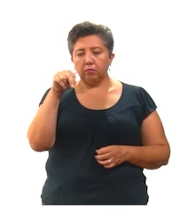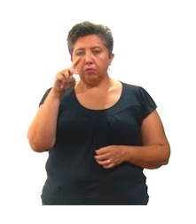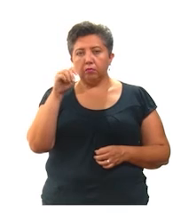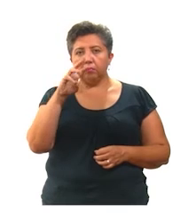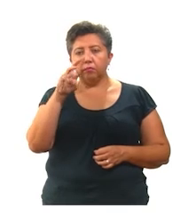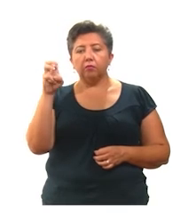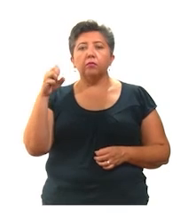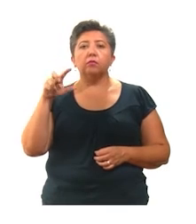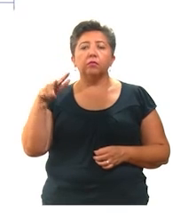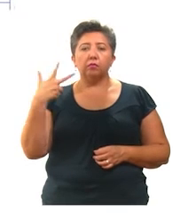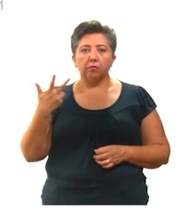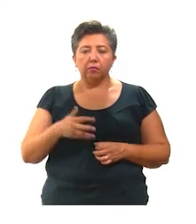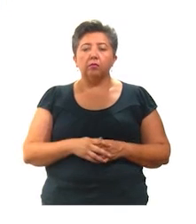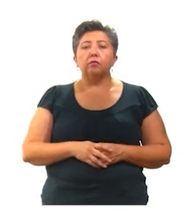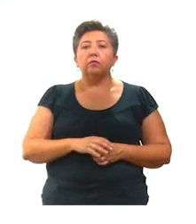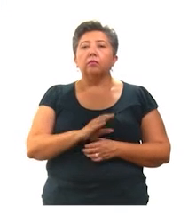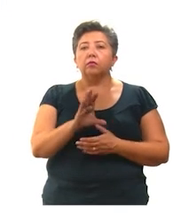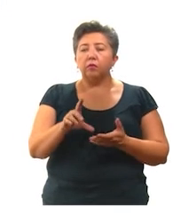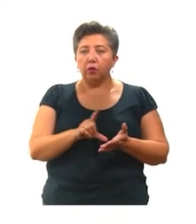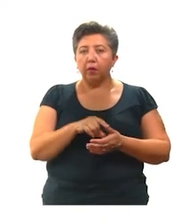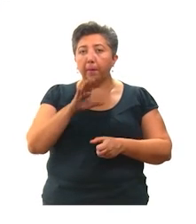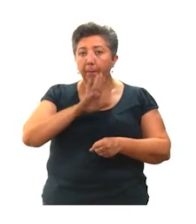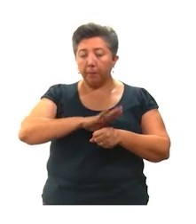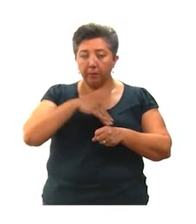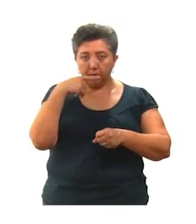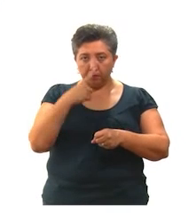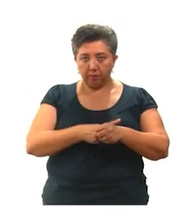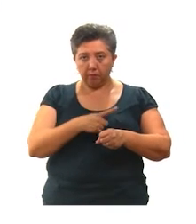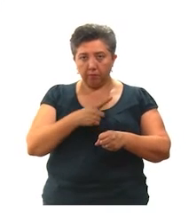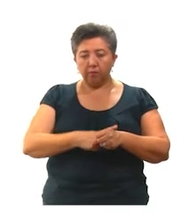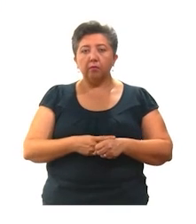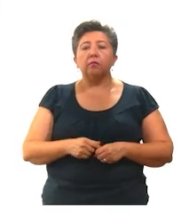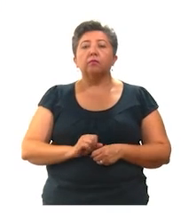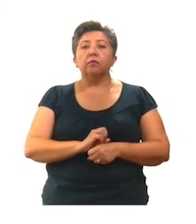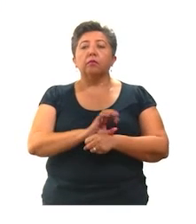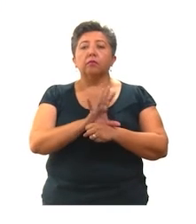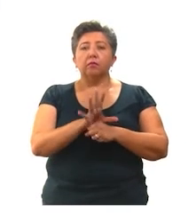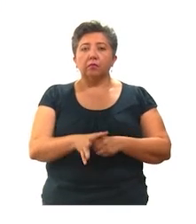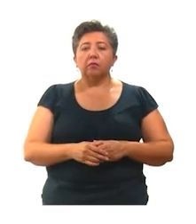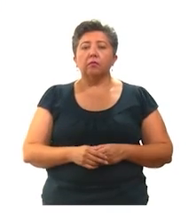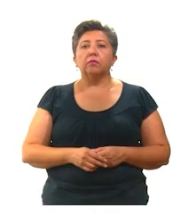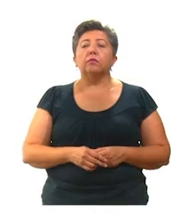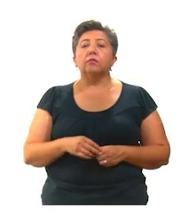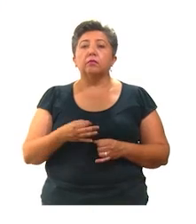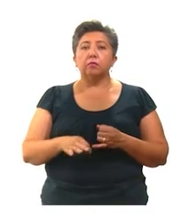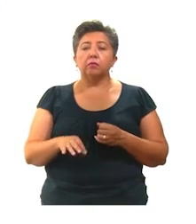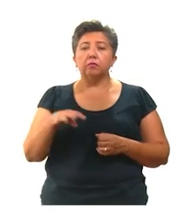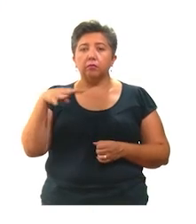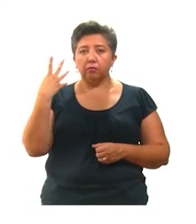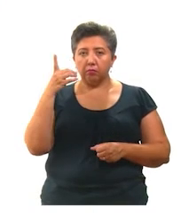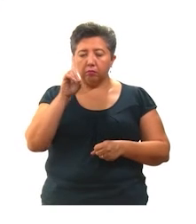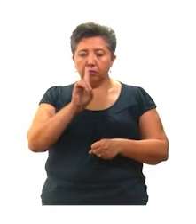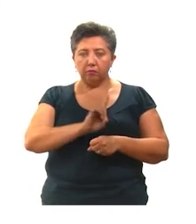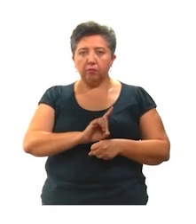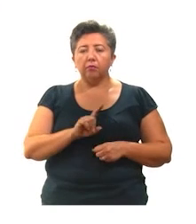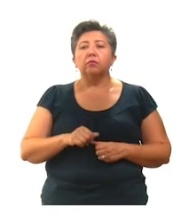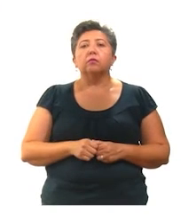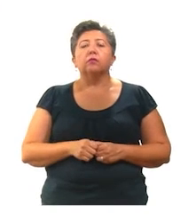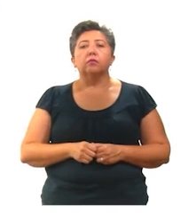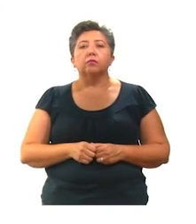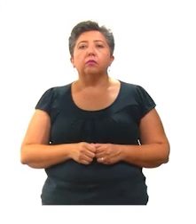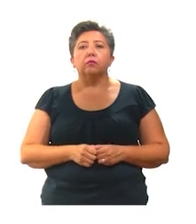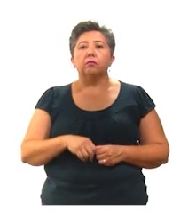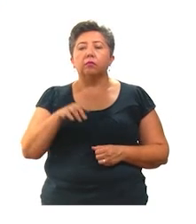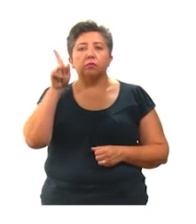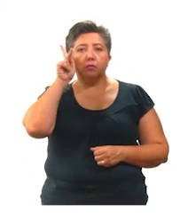.562. Mac, Pak, Acti, Coronavirus. Lechopetika, Jajakbalo, 17.648. Juntulule, Tushamanil,